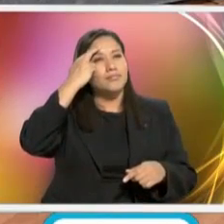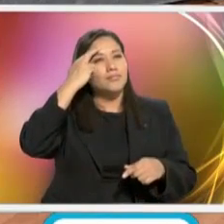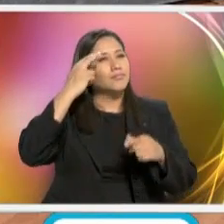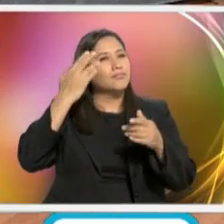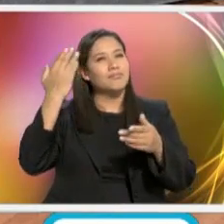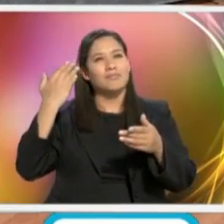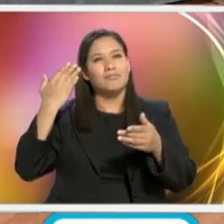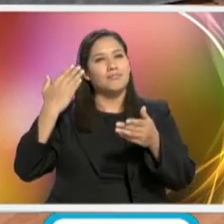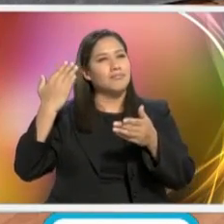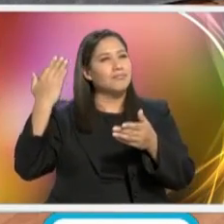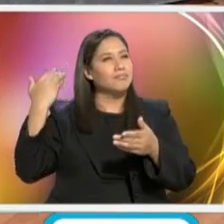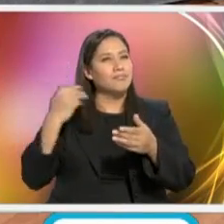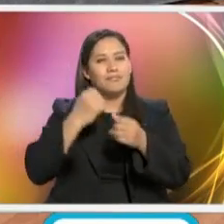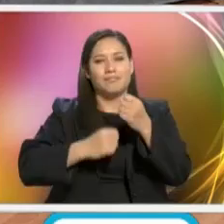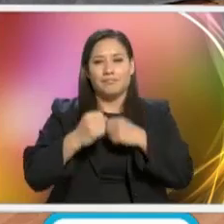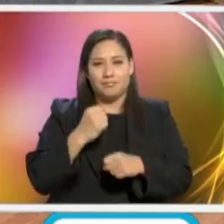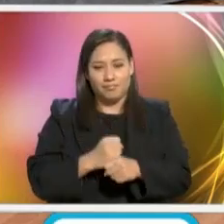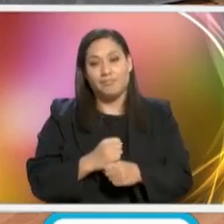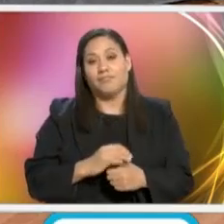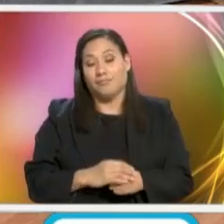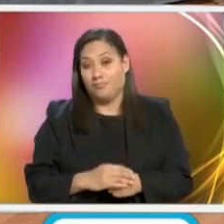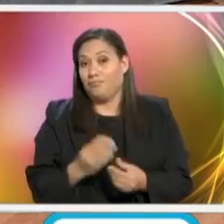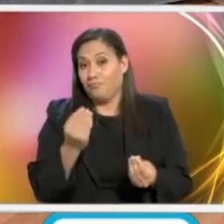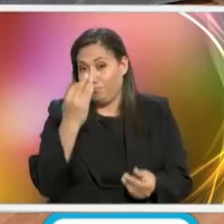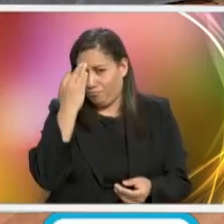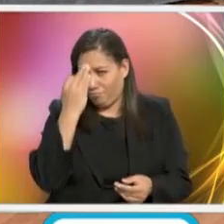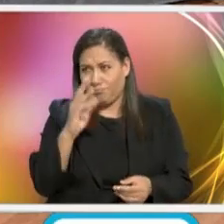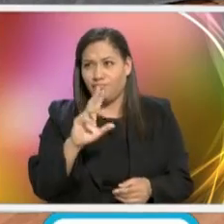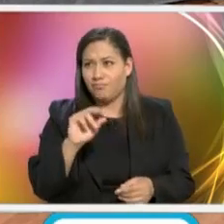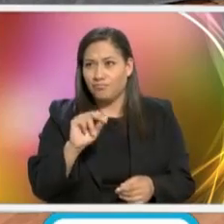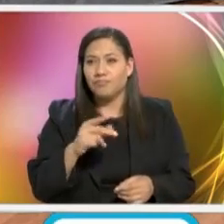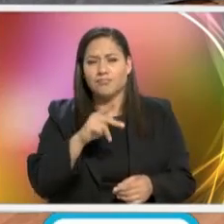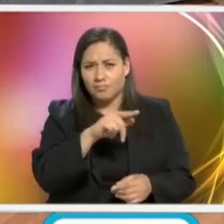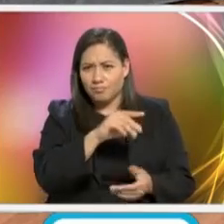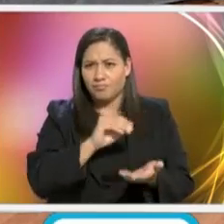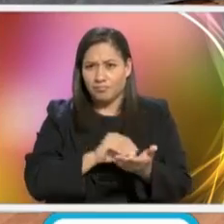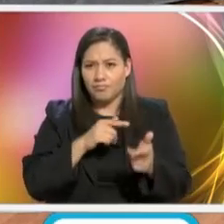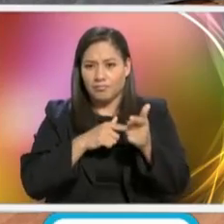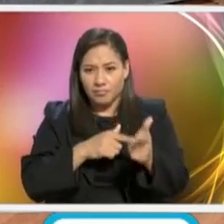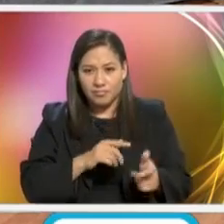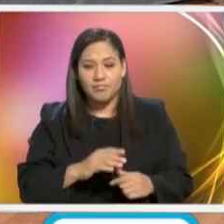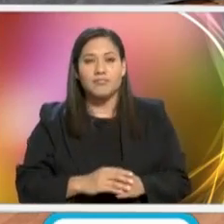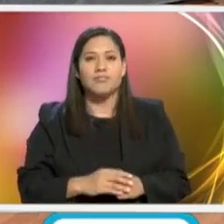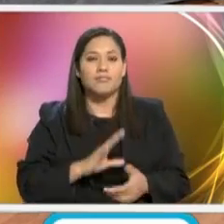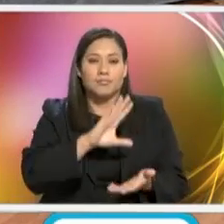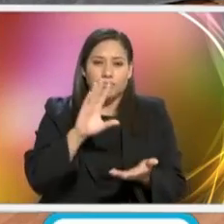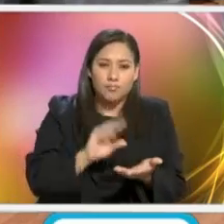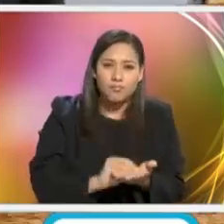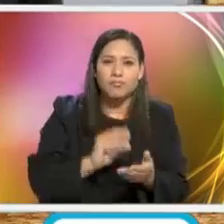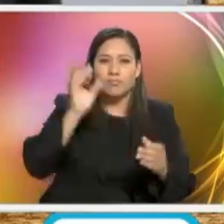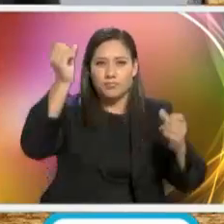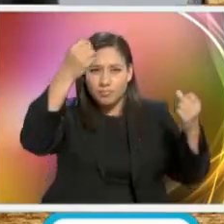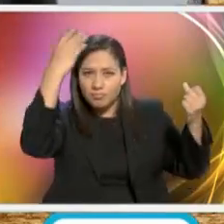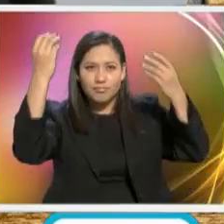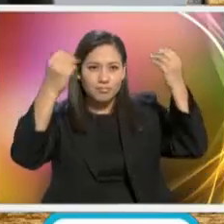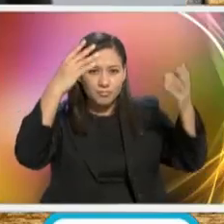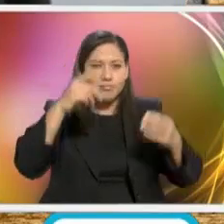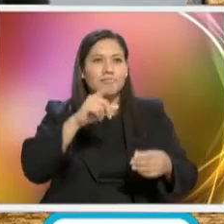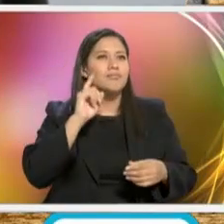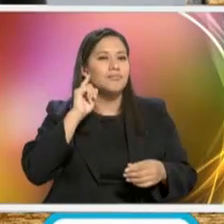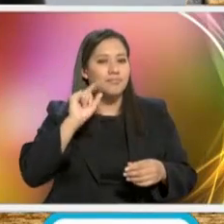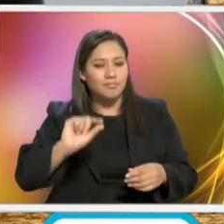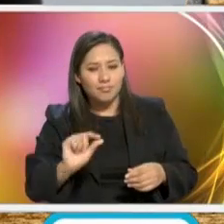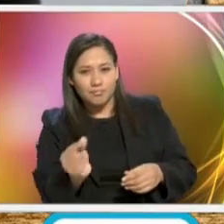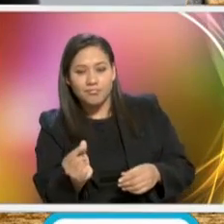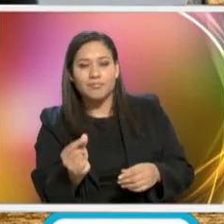años, tú no tantos. Pero ahí Sí, está. algunos. Yo sí algunos, no, pero Sí. todavía si en cualquier boda, discoteca o pones esta